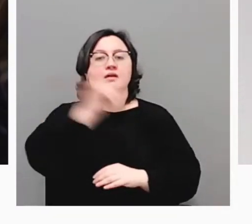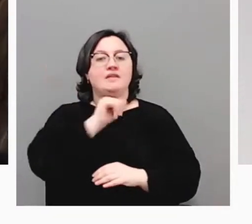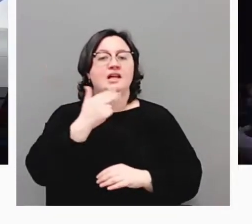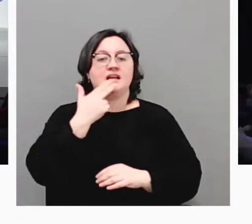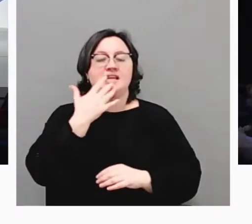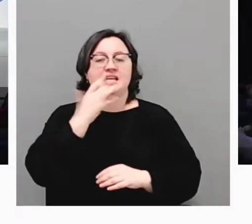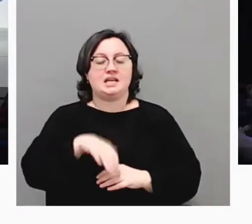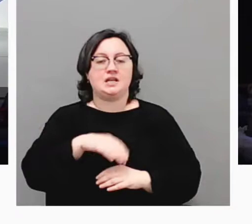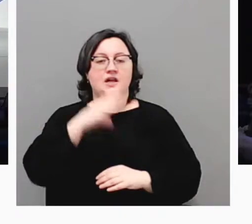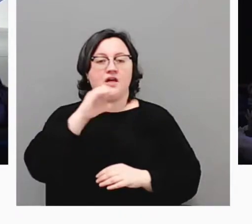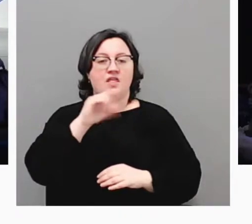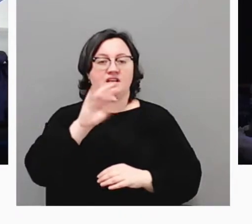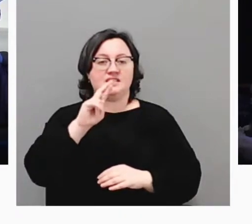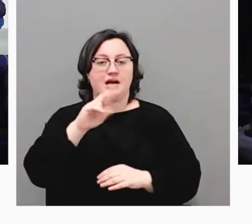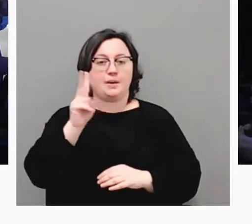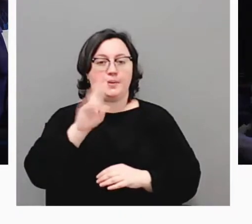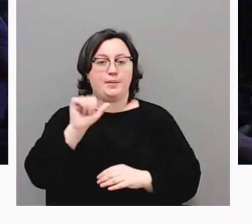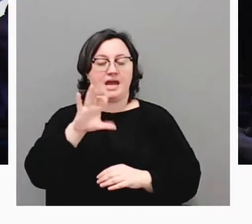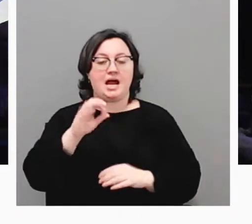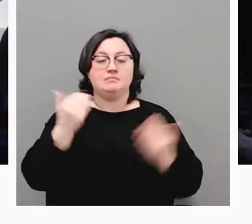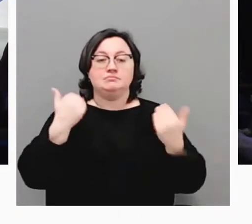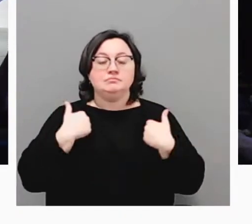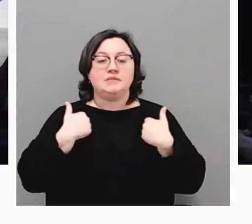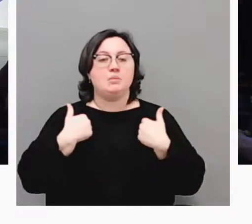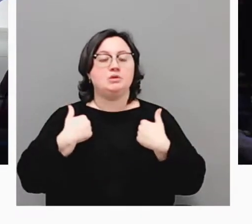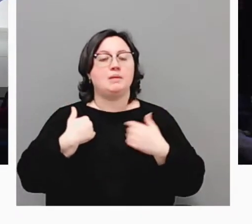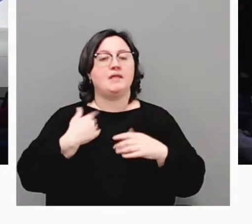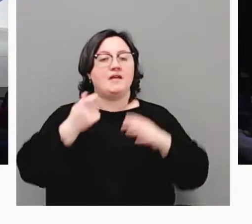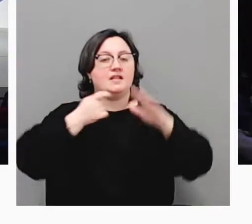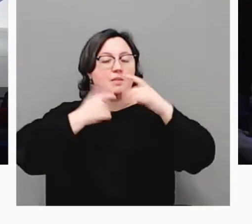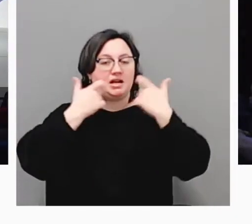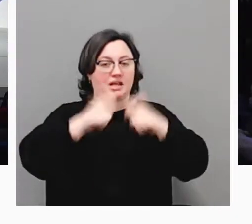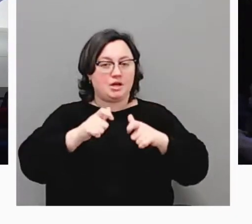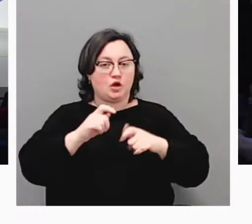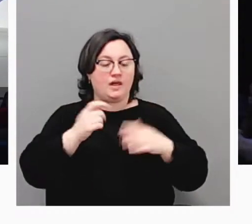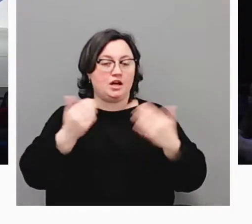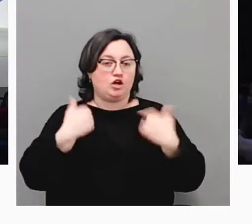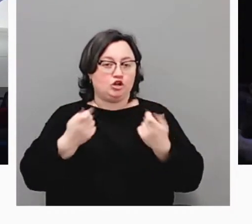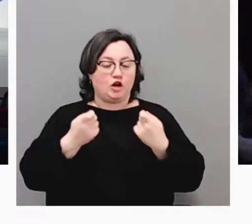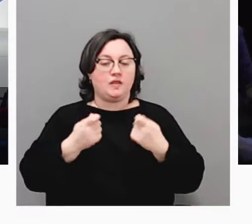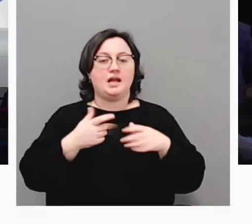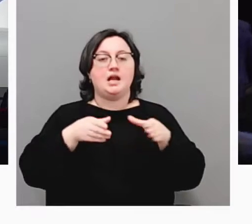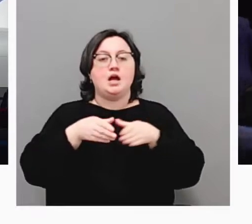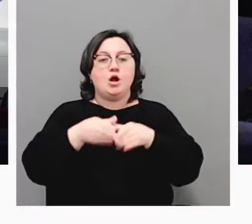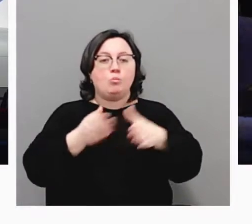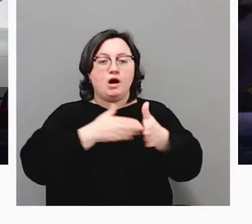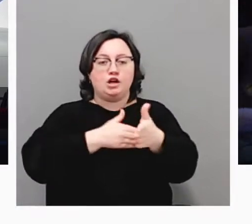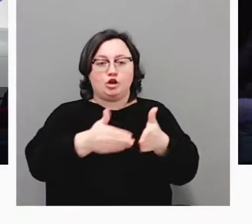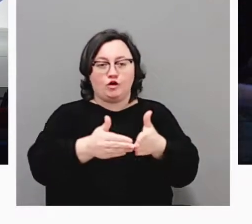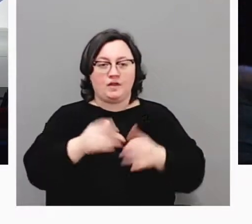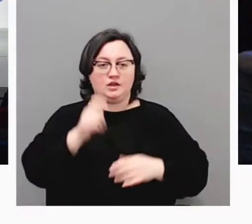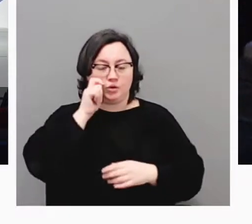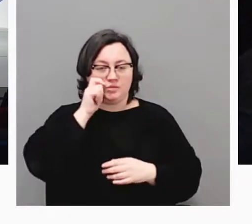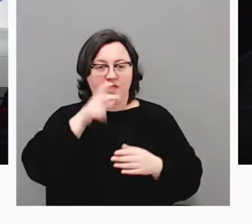del Departamento de Dominio Público Portuario del Puerto de Huelva, al que llamamos al escenario para que se acerque a charlar